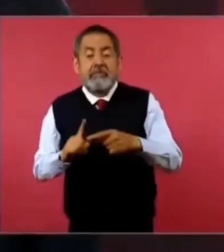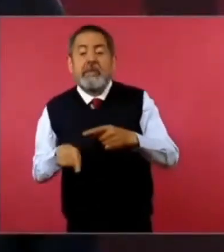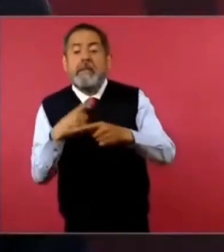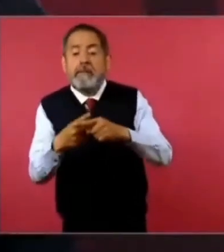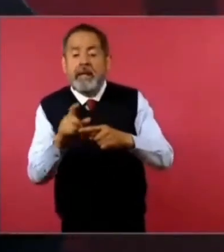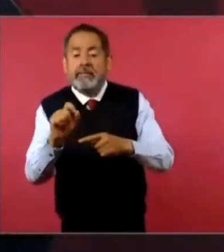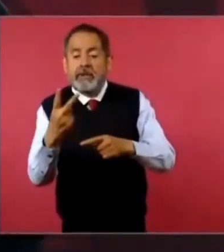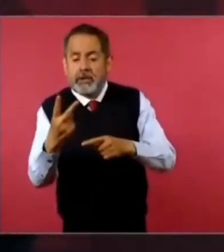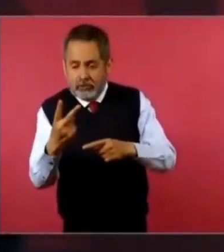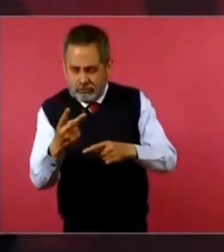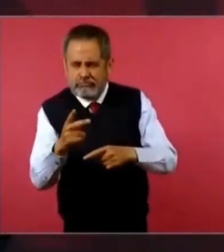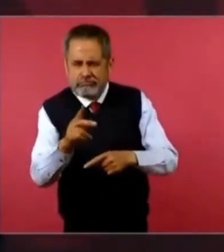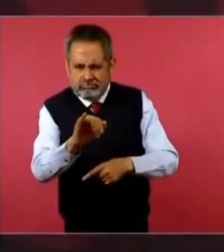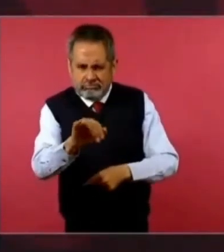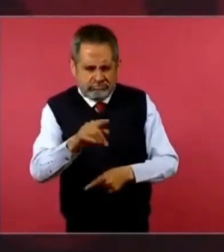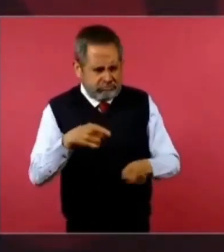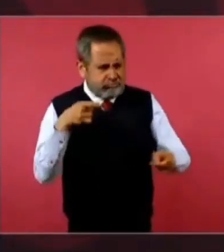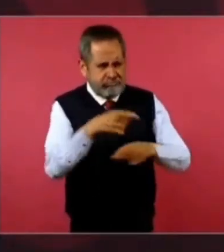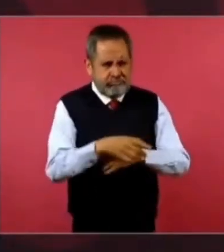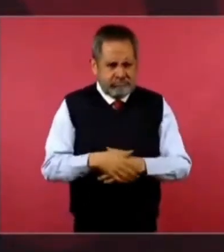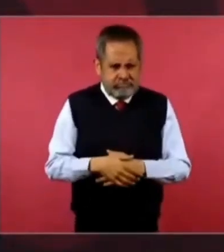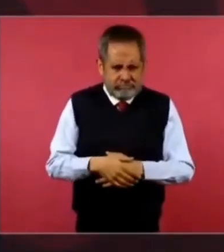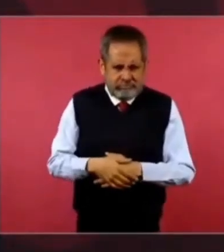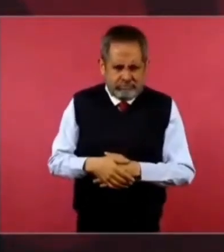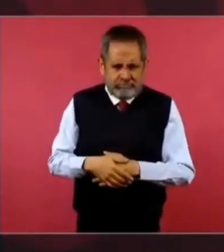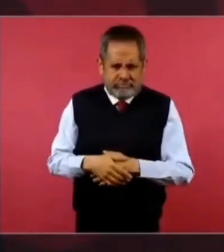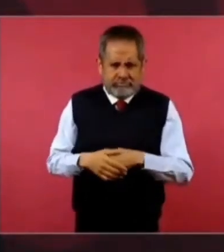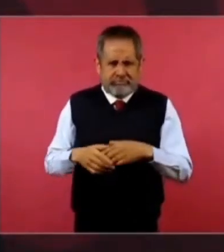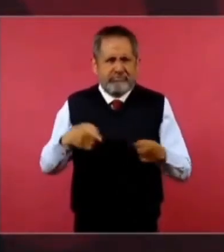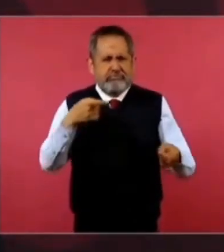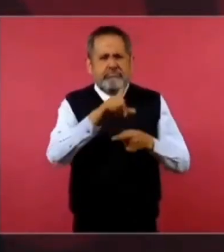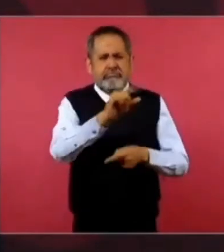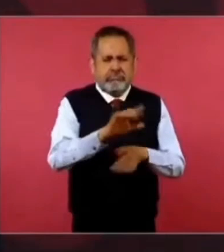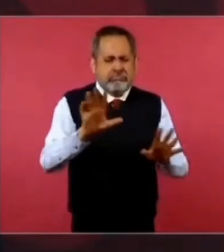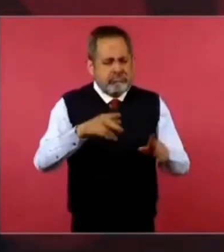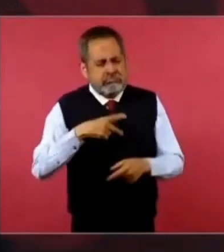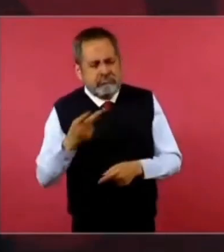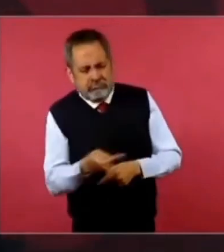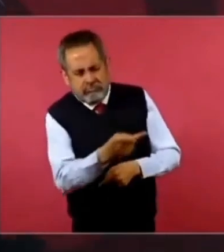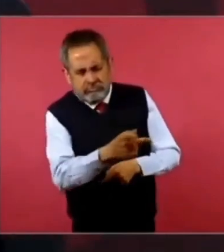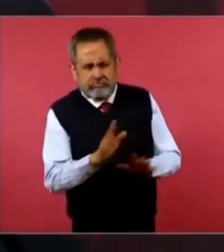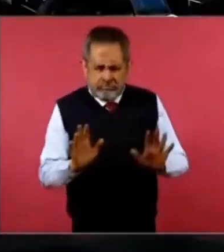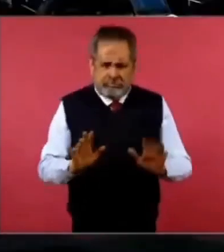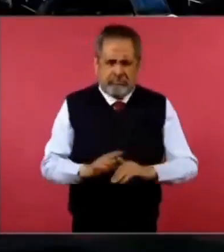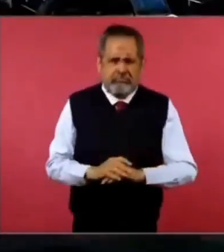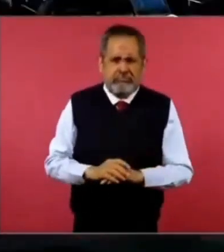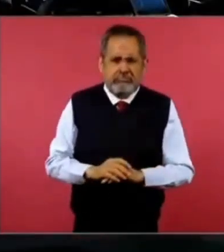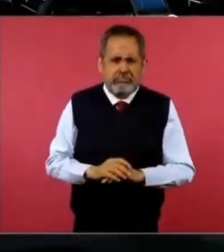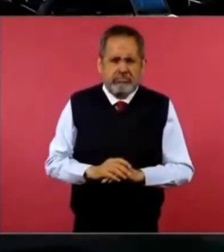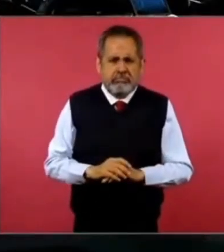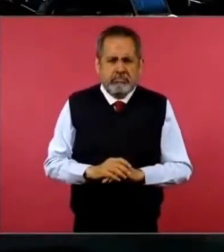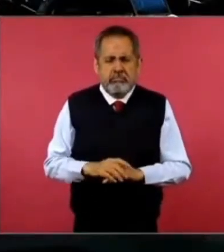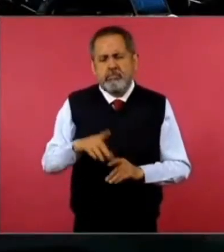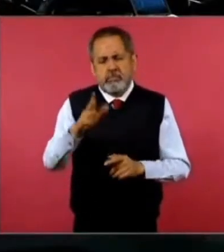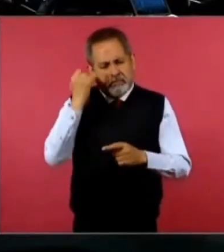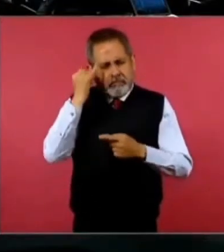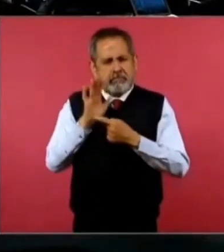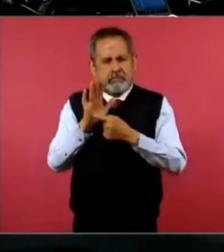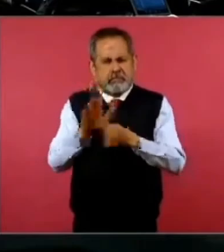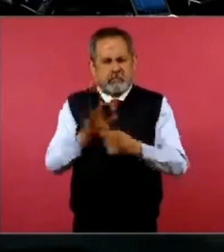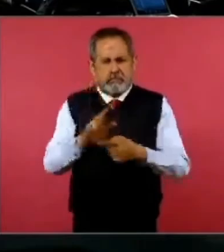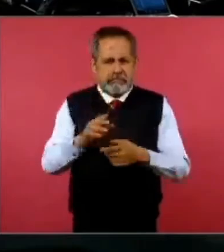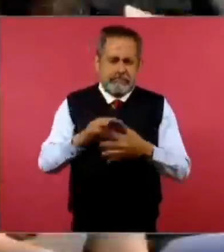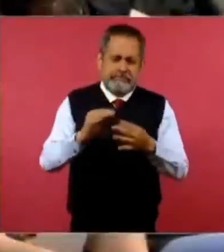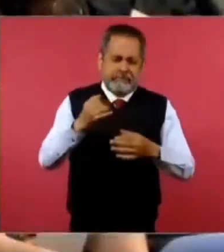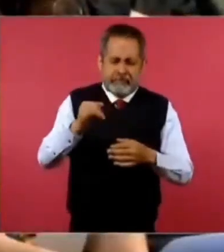¿No? Sí. No pero mire, sino sí, cuestionando. Sí, a lo mejor usted lo plantea así con esa ironía,